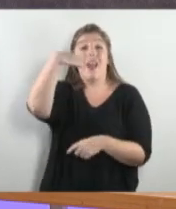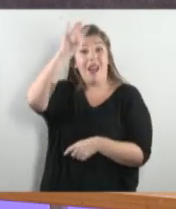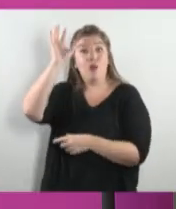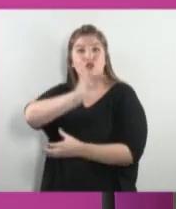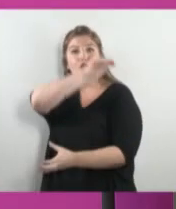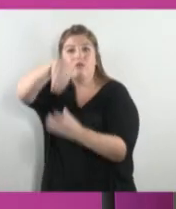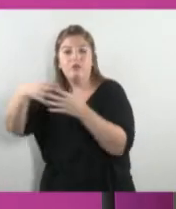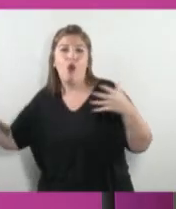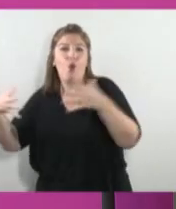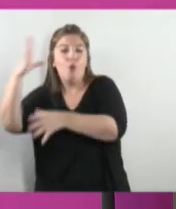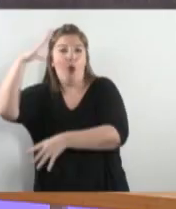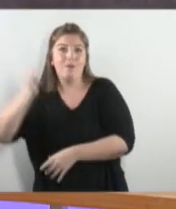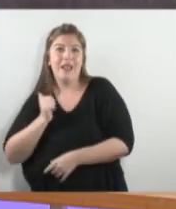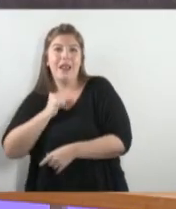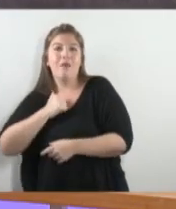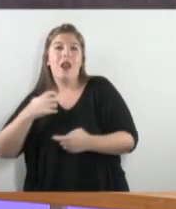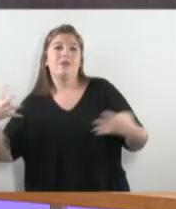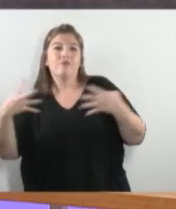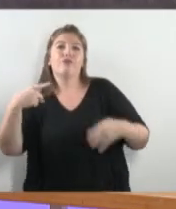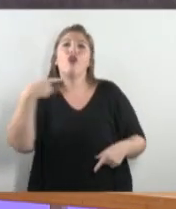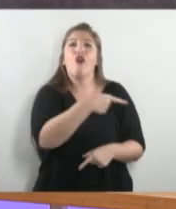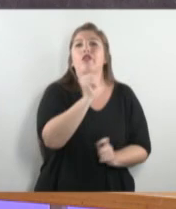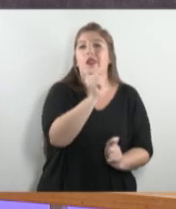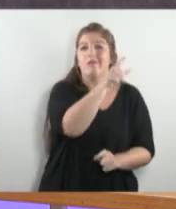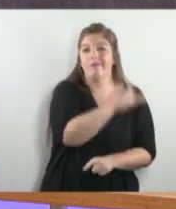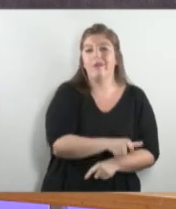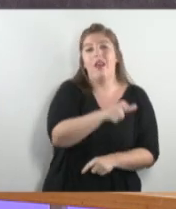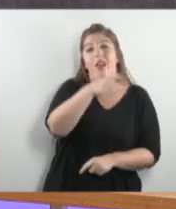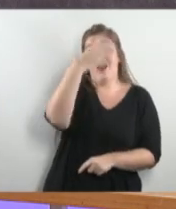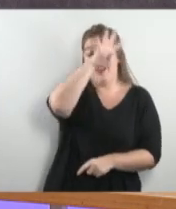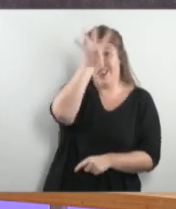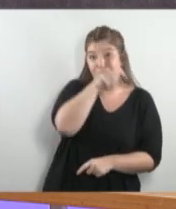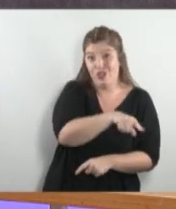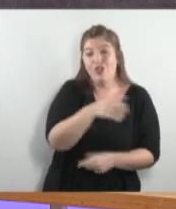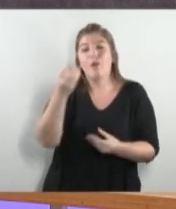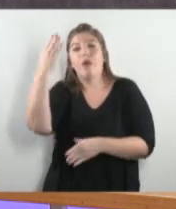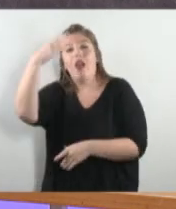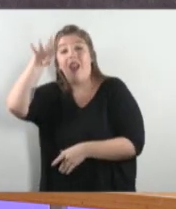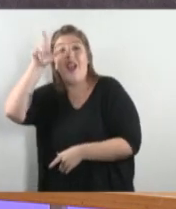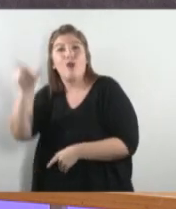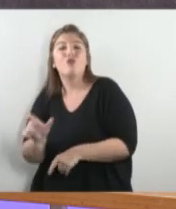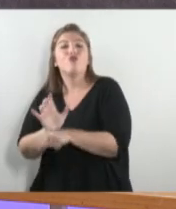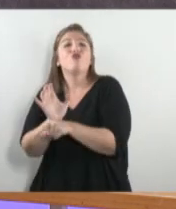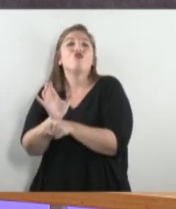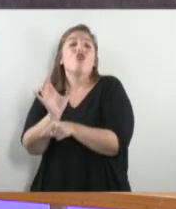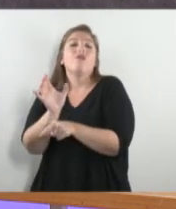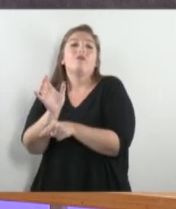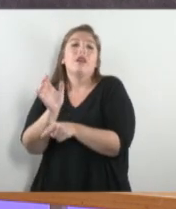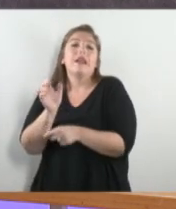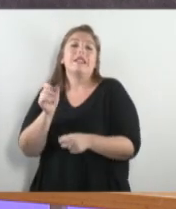el indio. Sobre todo, digo, la confusión tiene que ver con que el gaucho, por otro lado, justamente se diferencia de lo que es el llamado hombre